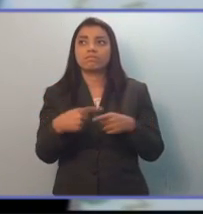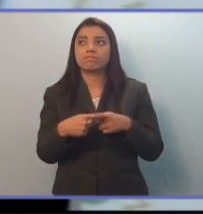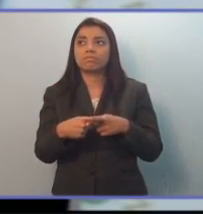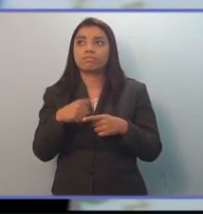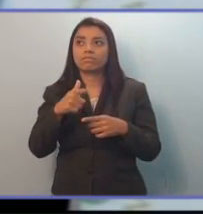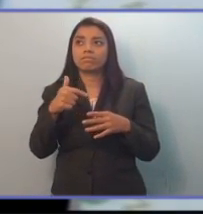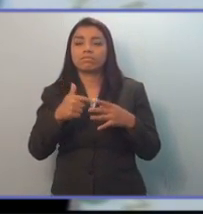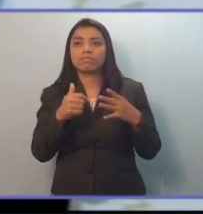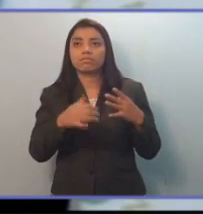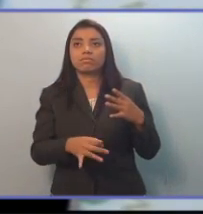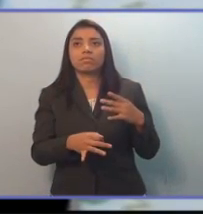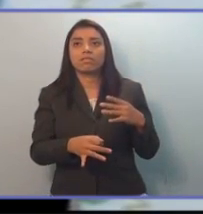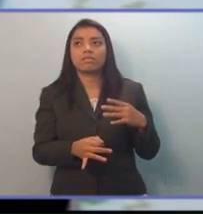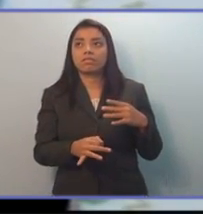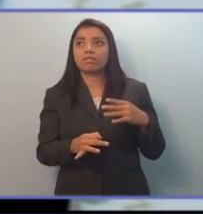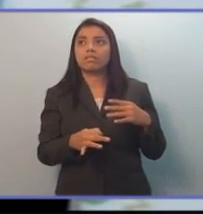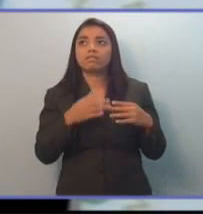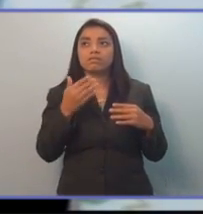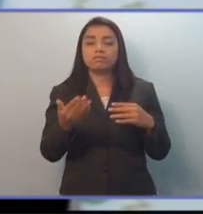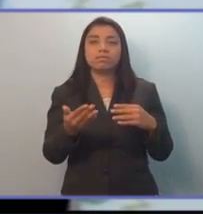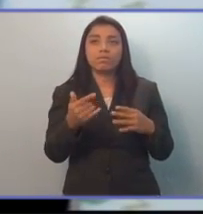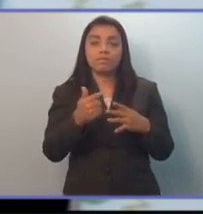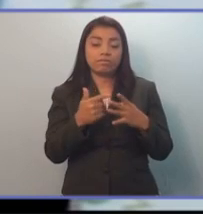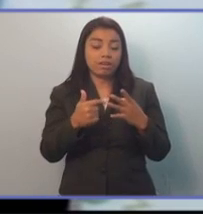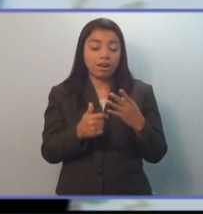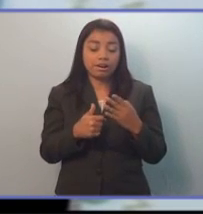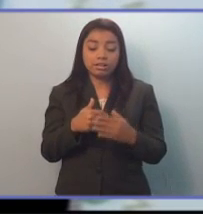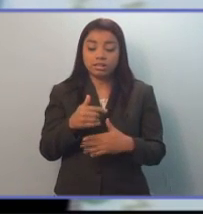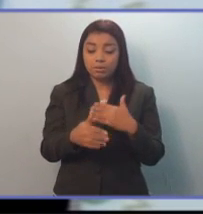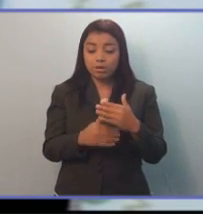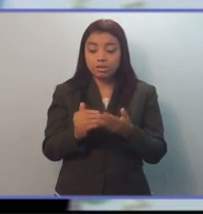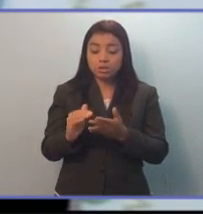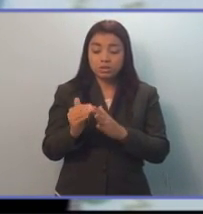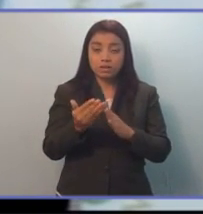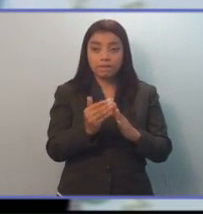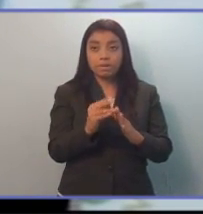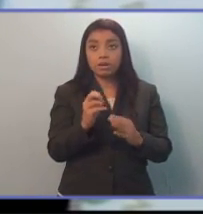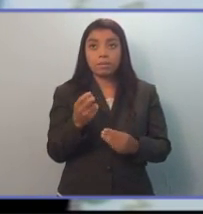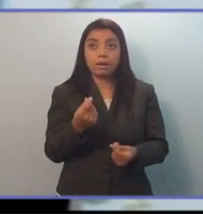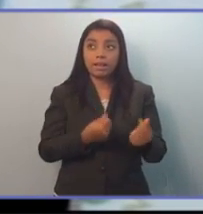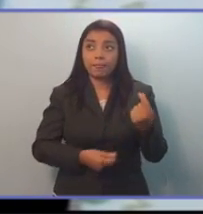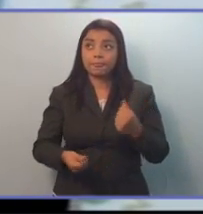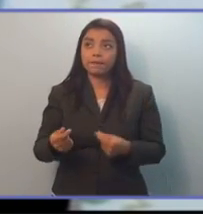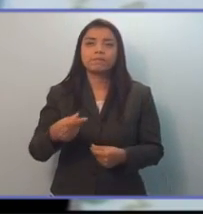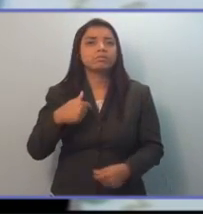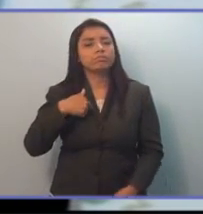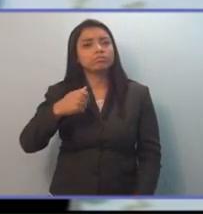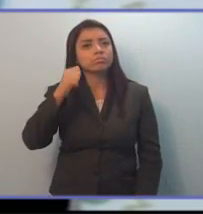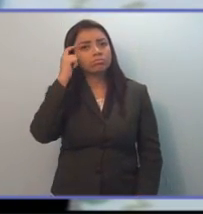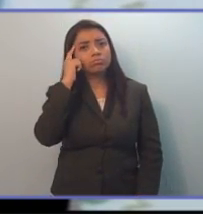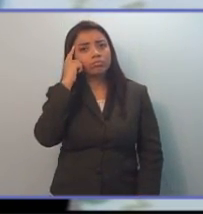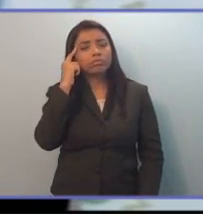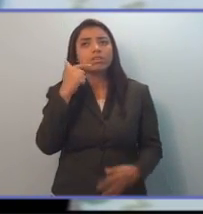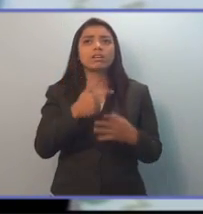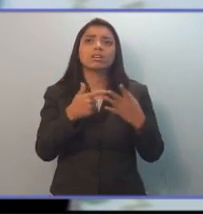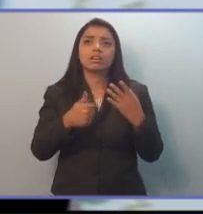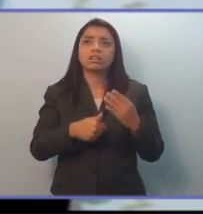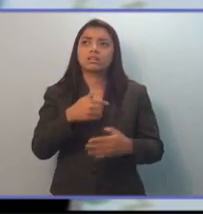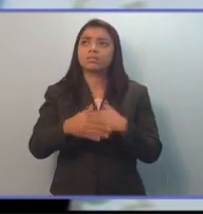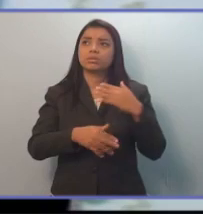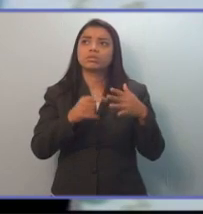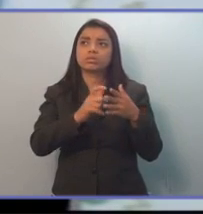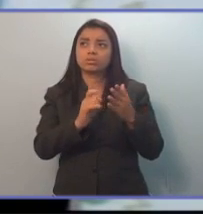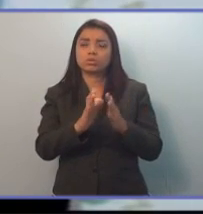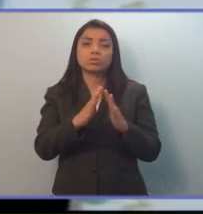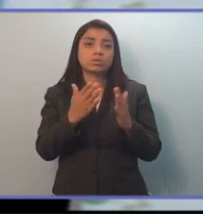en el caso de la Ley de Procedimientos Civiles y Mercantiles. O sea, considero yo que la Ley de Procedimientos Constitucionales debería ser